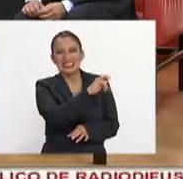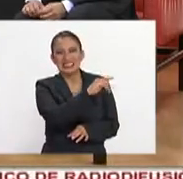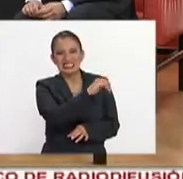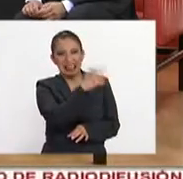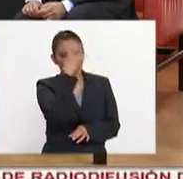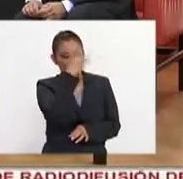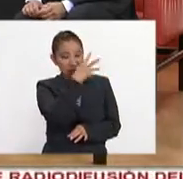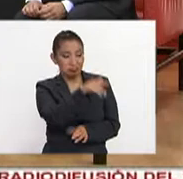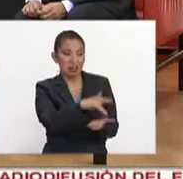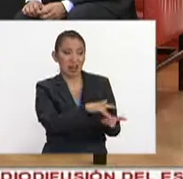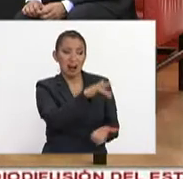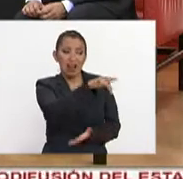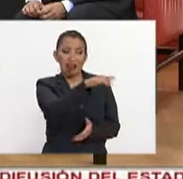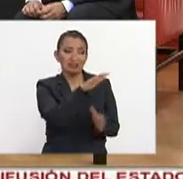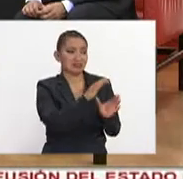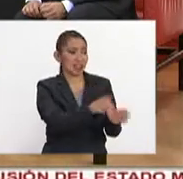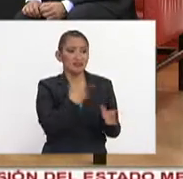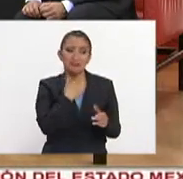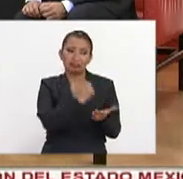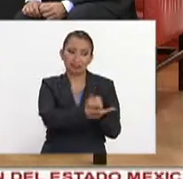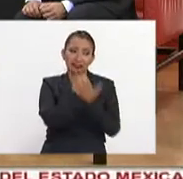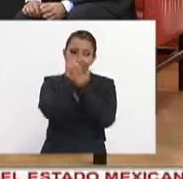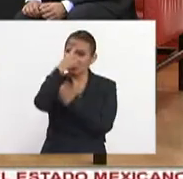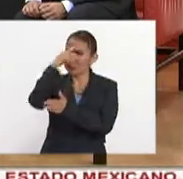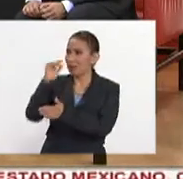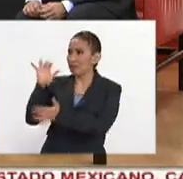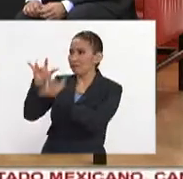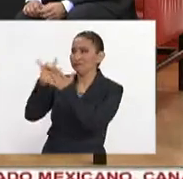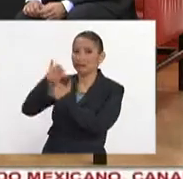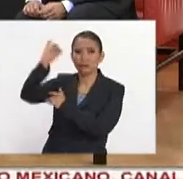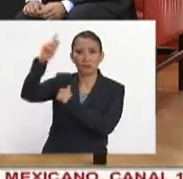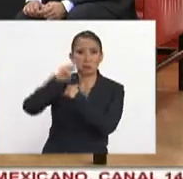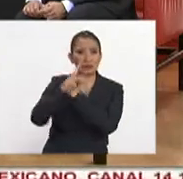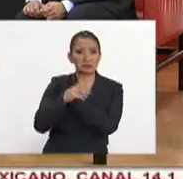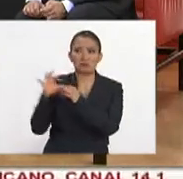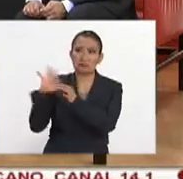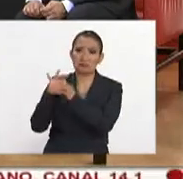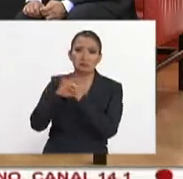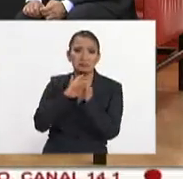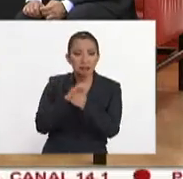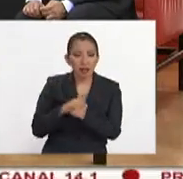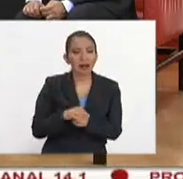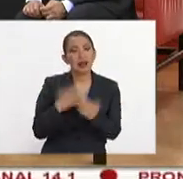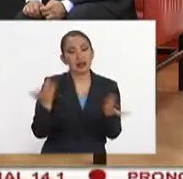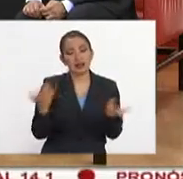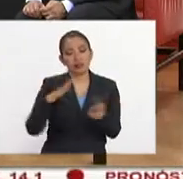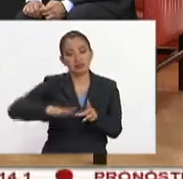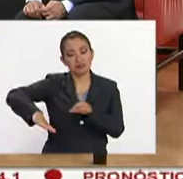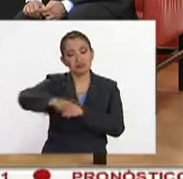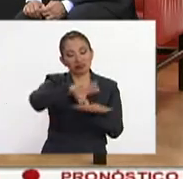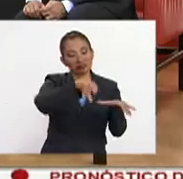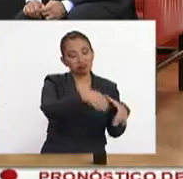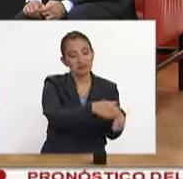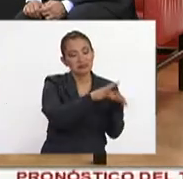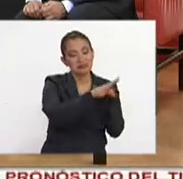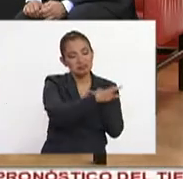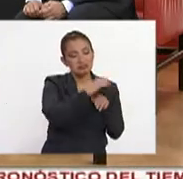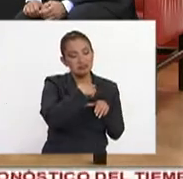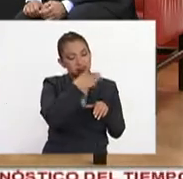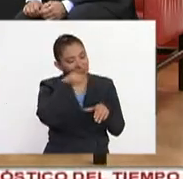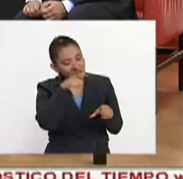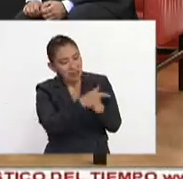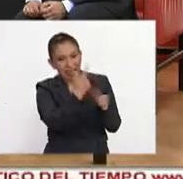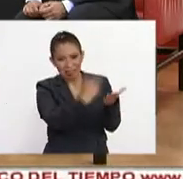de Donald Trump ha fortalecido a México como país. Claro, y la comunidad migrante y la comunidad hispana